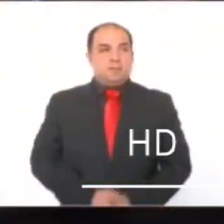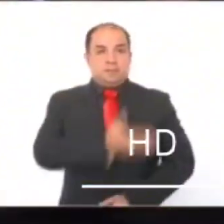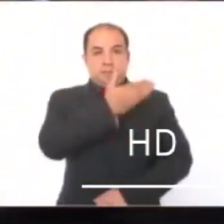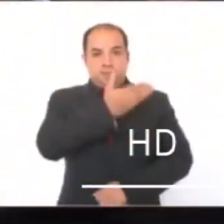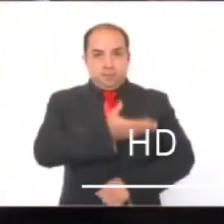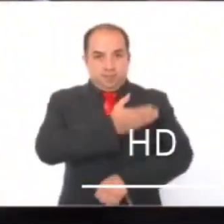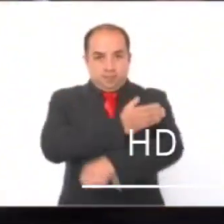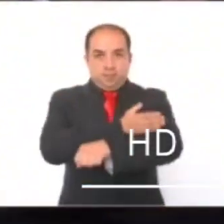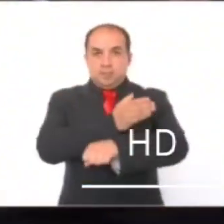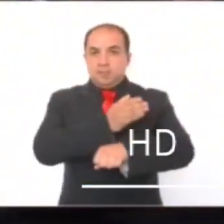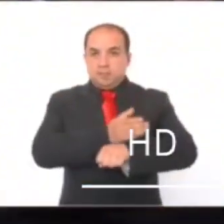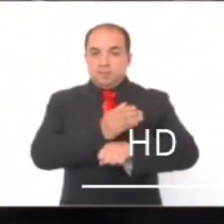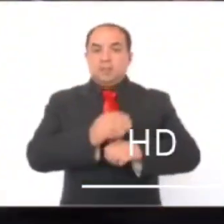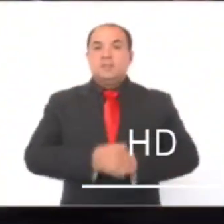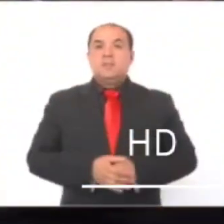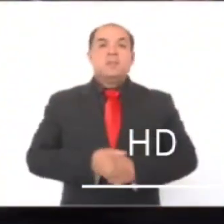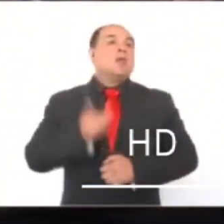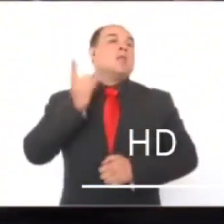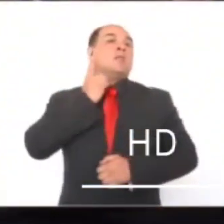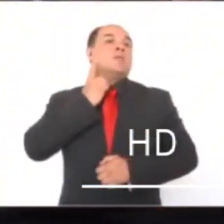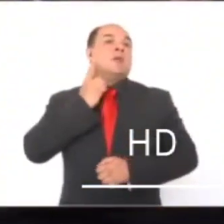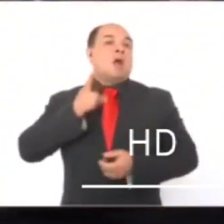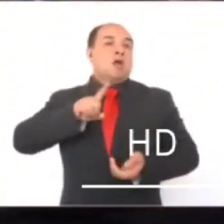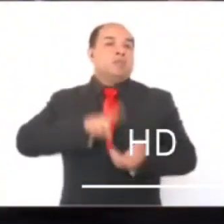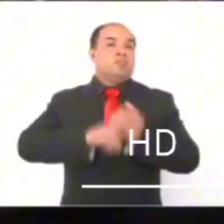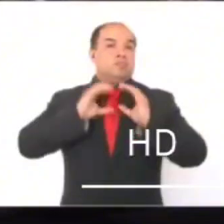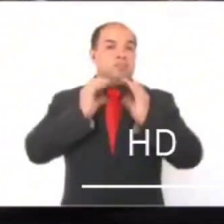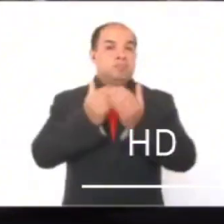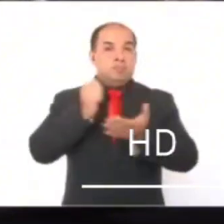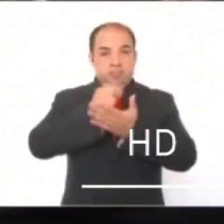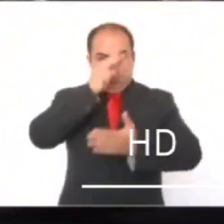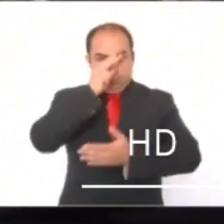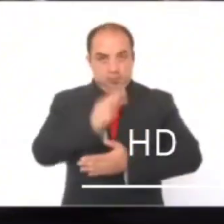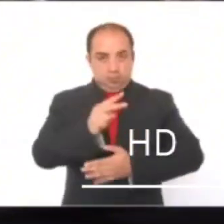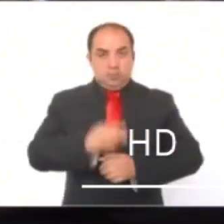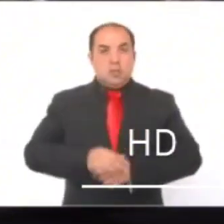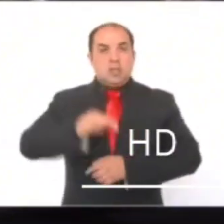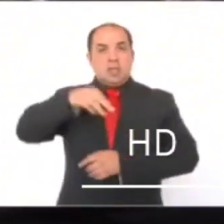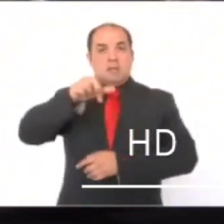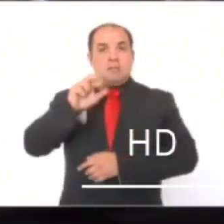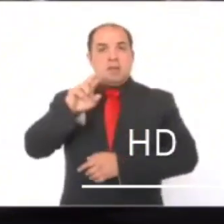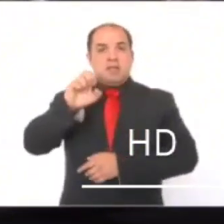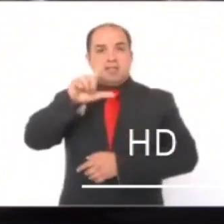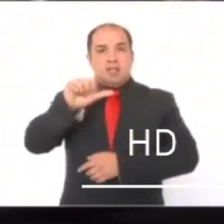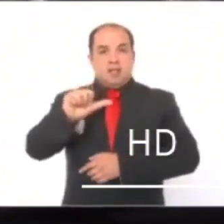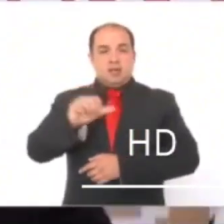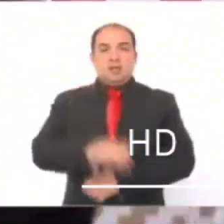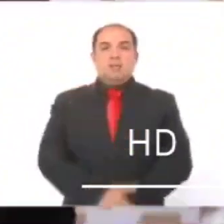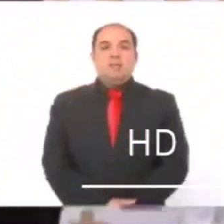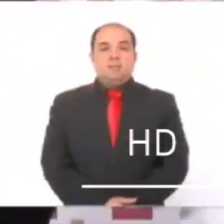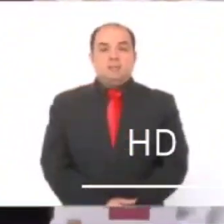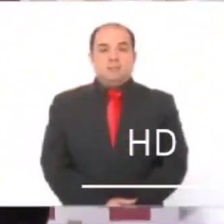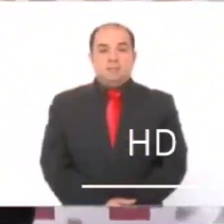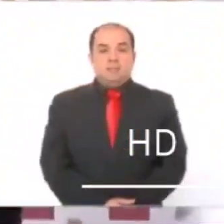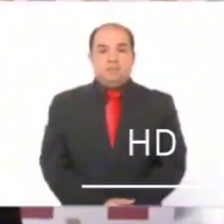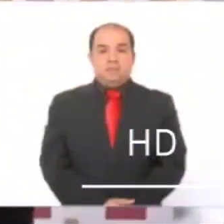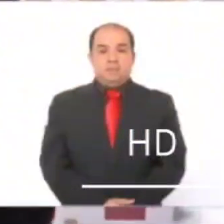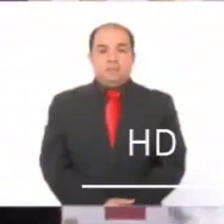Nos acompaña la diputada en el Congreso de la Ciudad de México, Marcela Fuente Castillo.